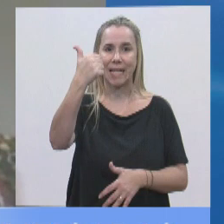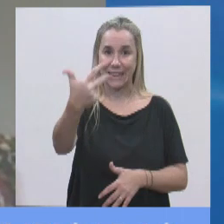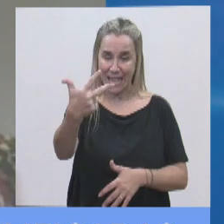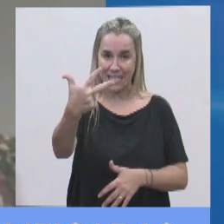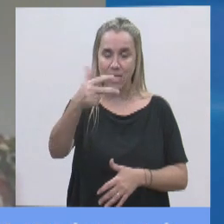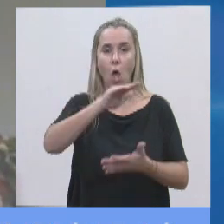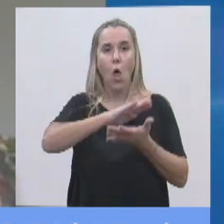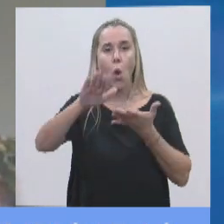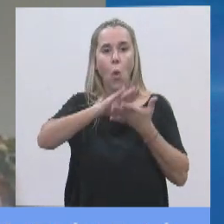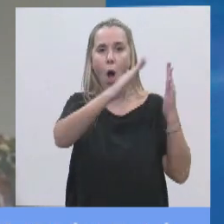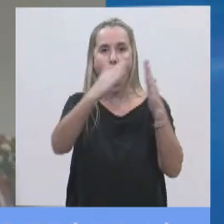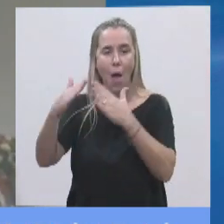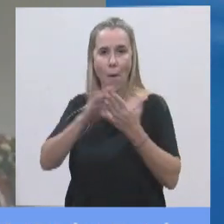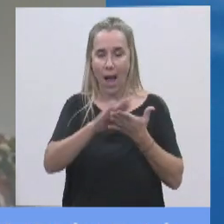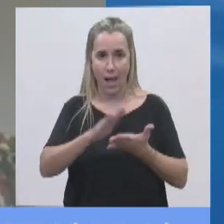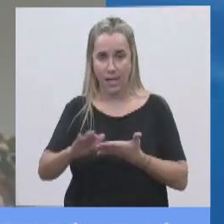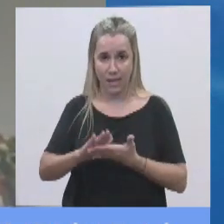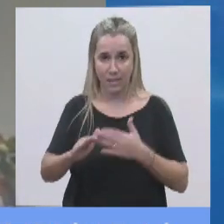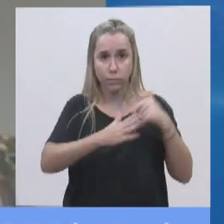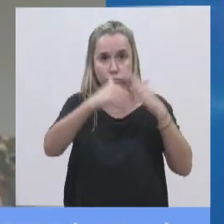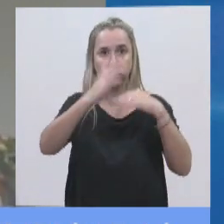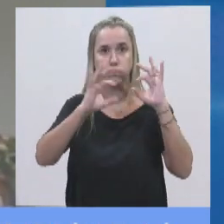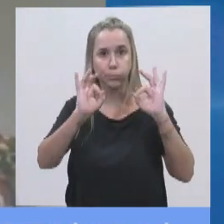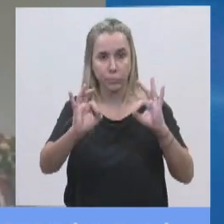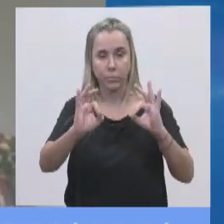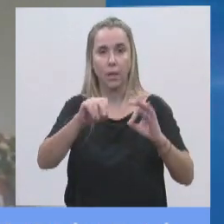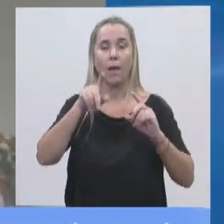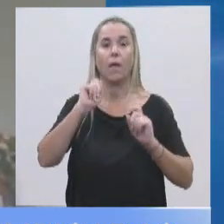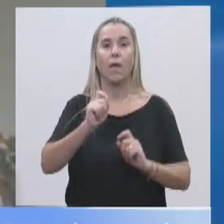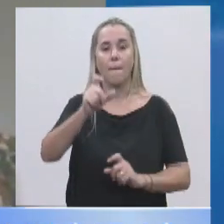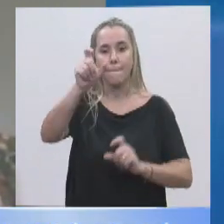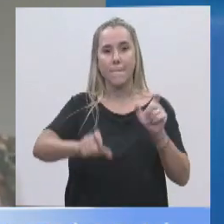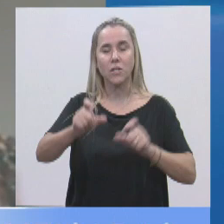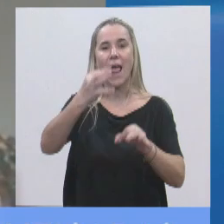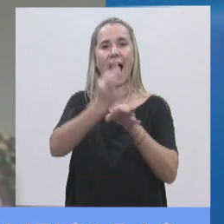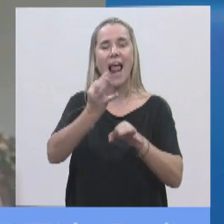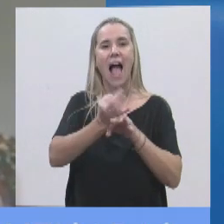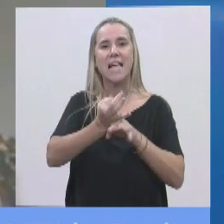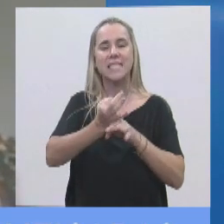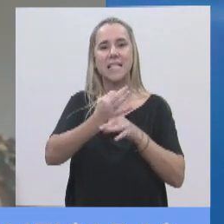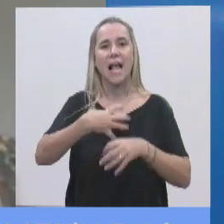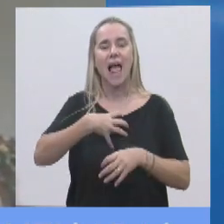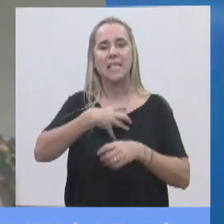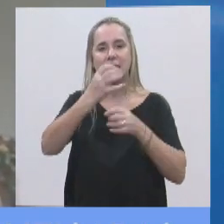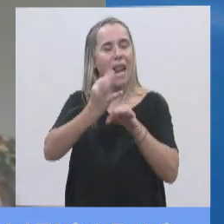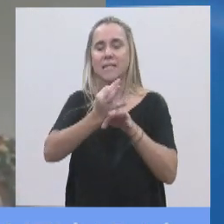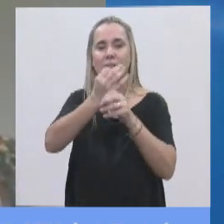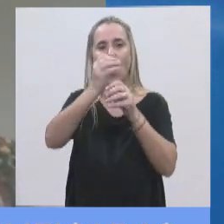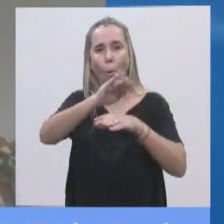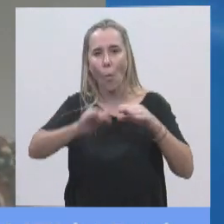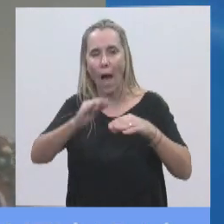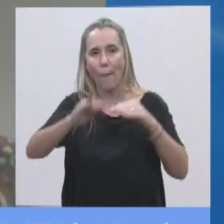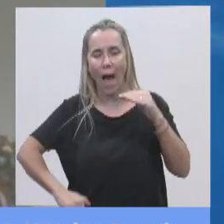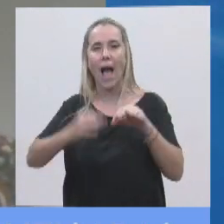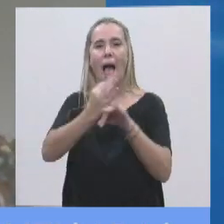856.143 nuevos hogares que pudo acceder la clase baja y la clase media de nuestro